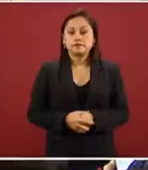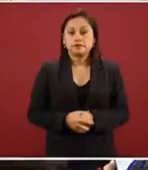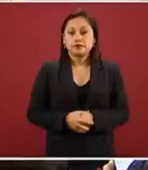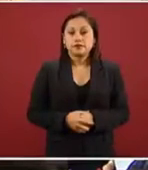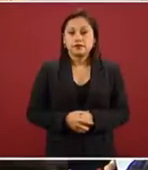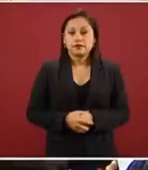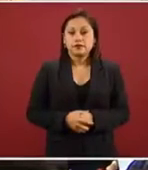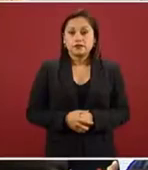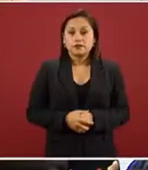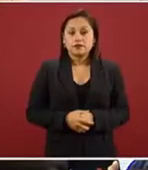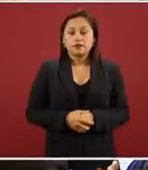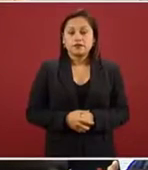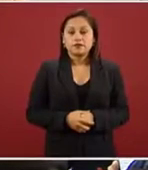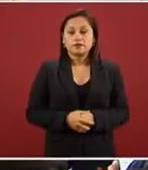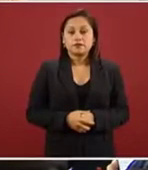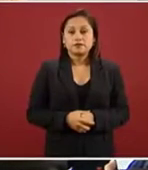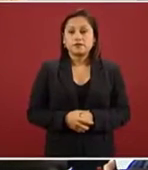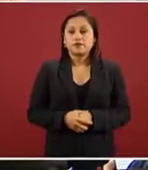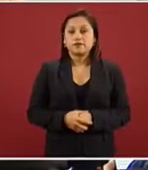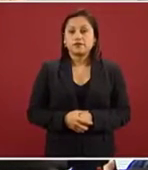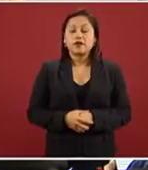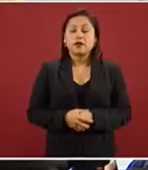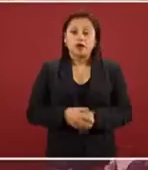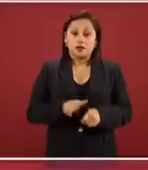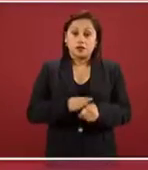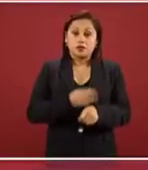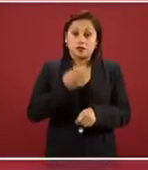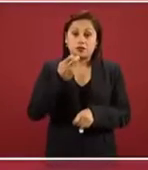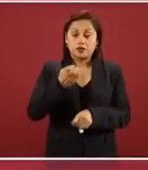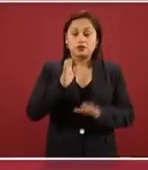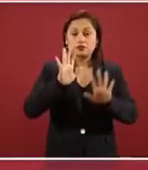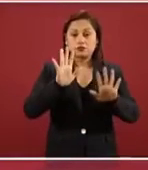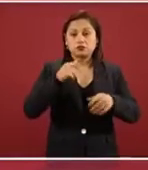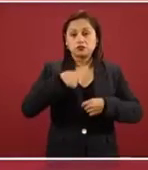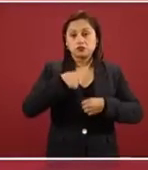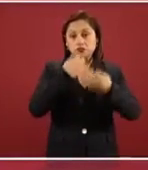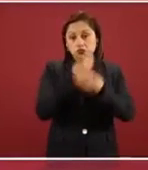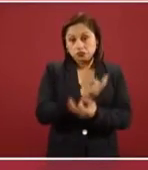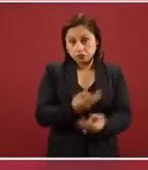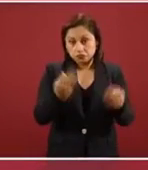Y por eso, pues ya informar que he decidido